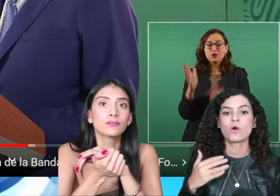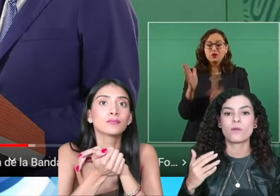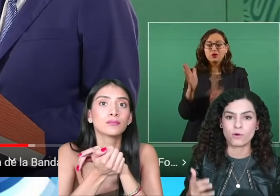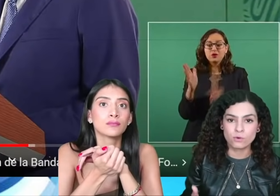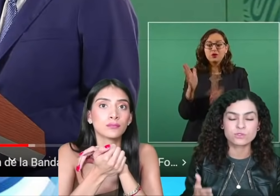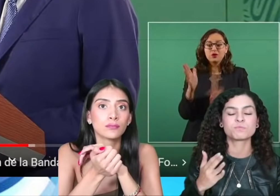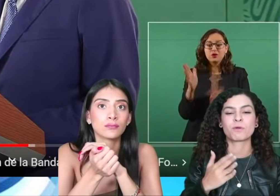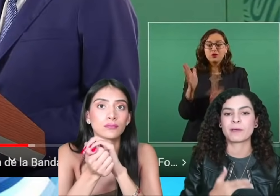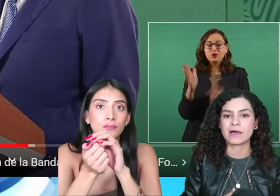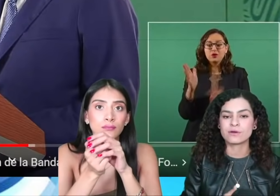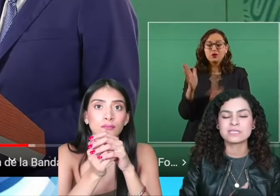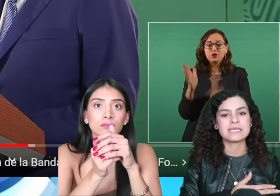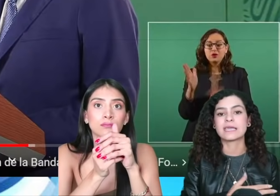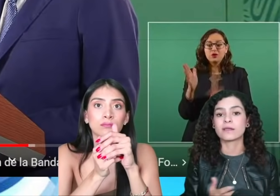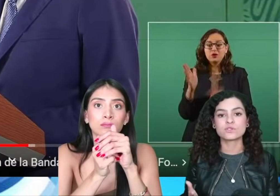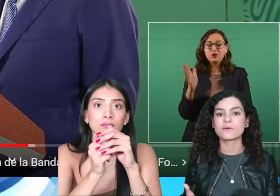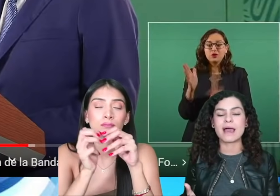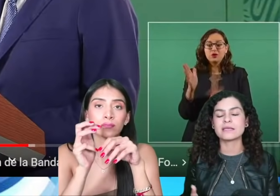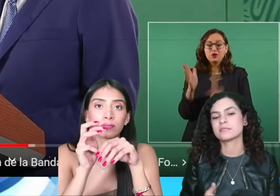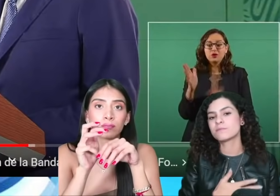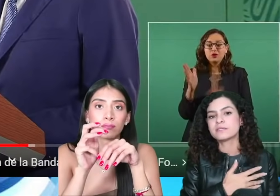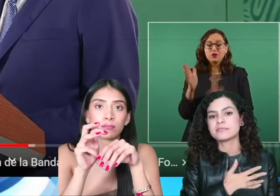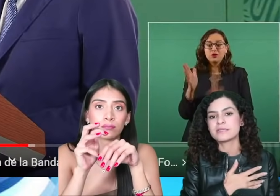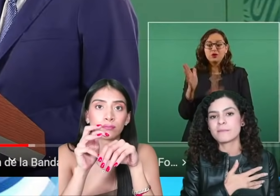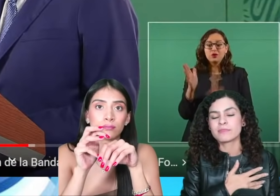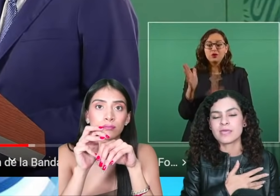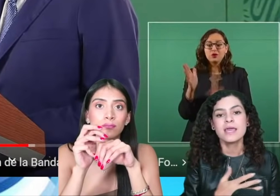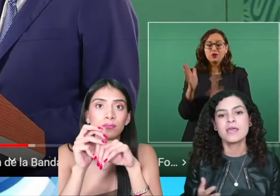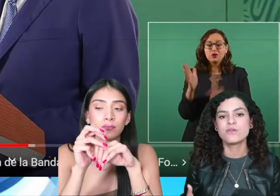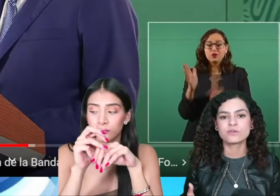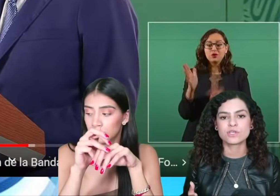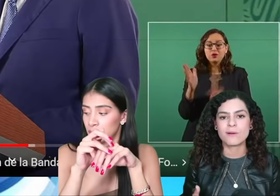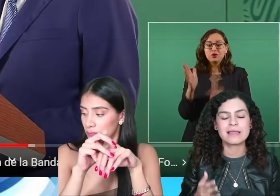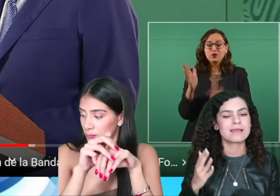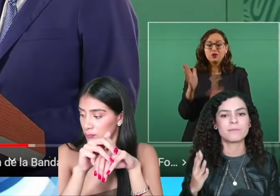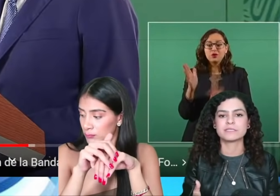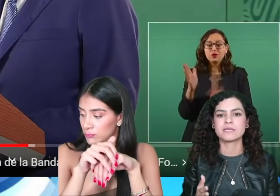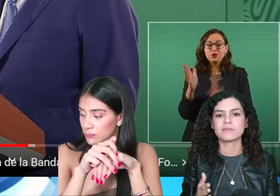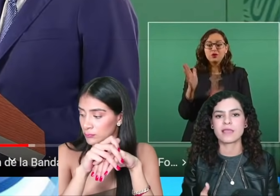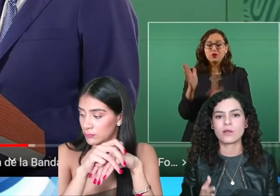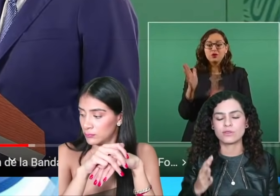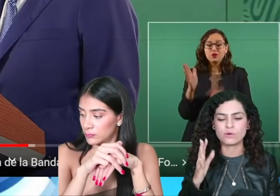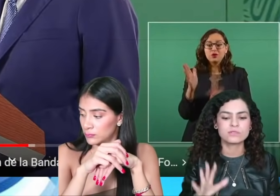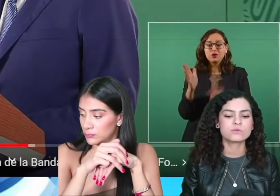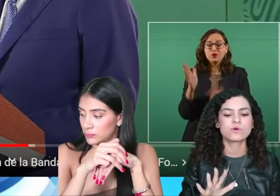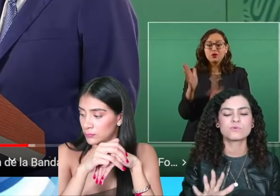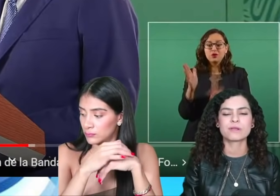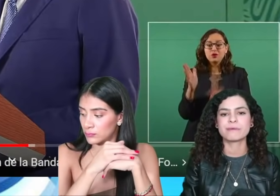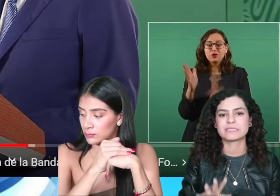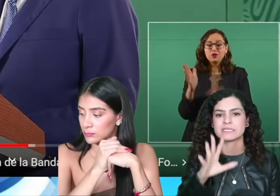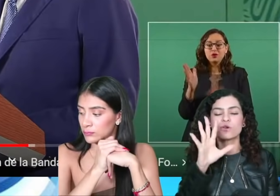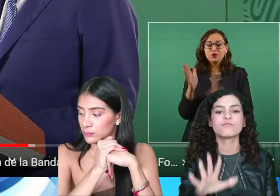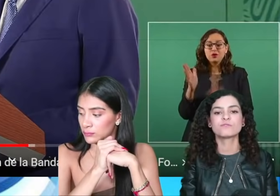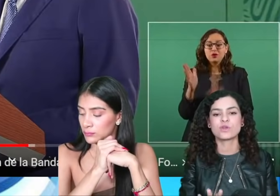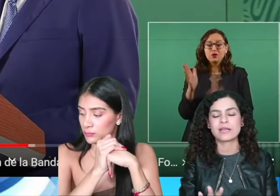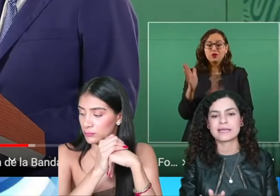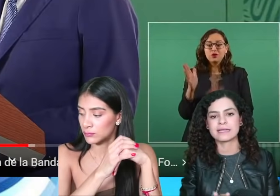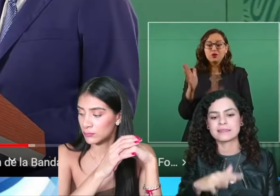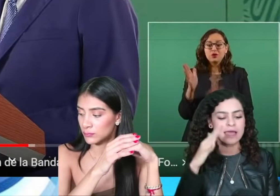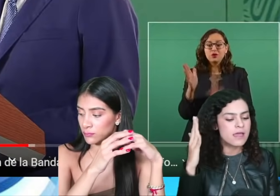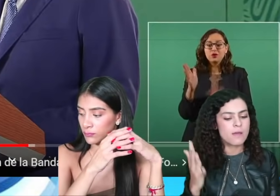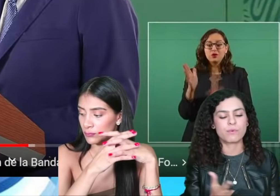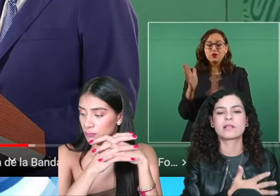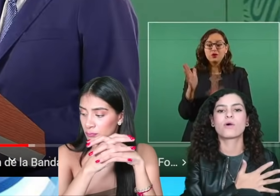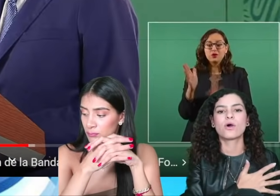pagando justos por pecadores y que no se vale, simple y sencillamente no se vale, y que el presidente ya lo dijo, esto es como una empresa, si no funciona el